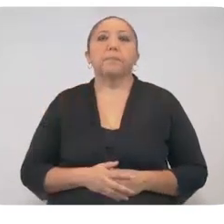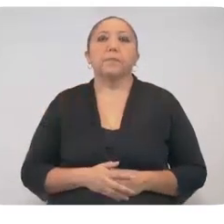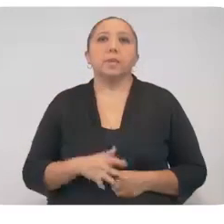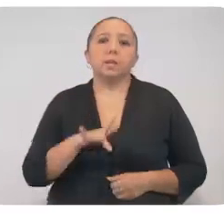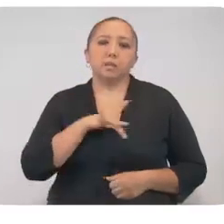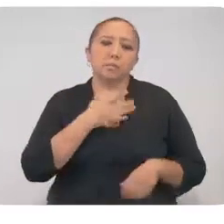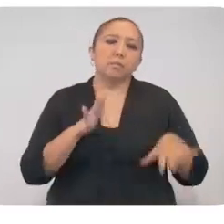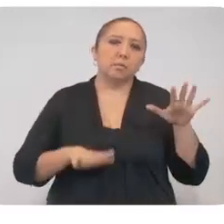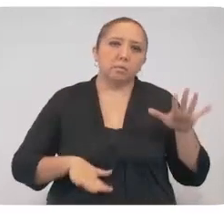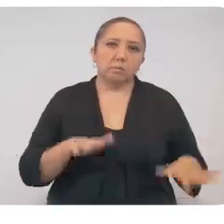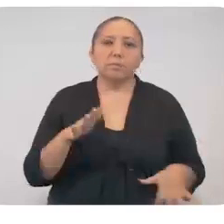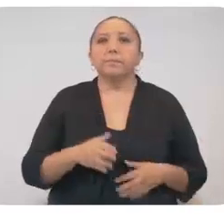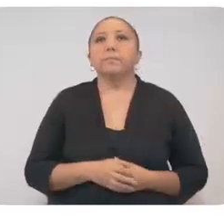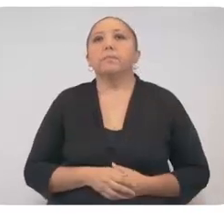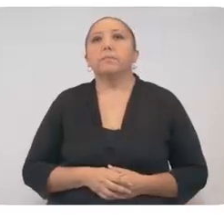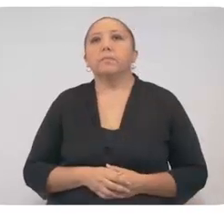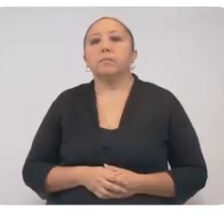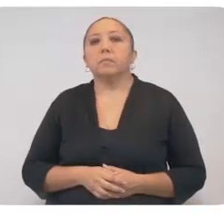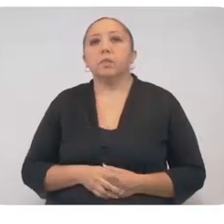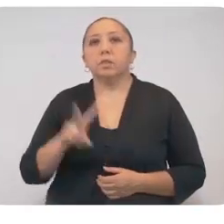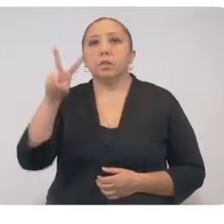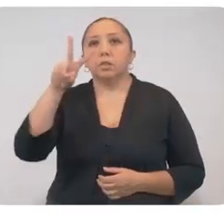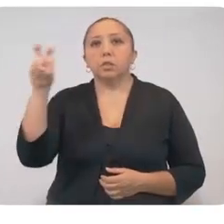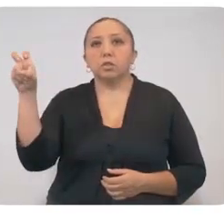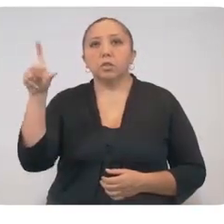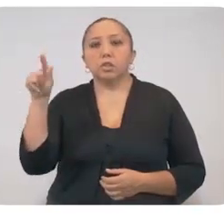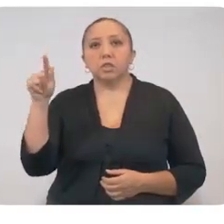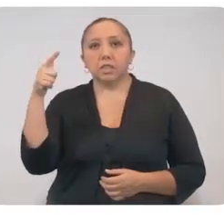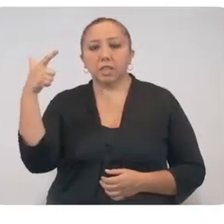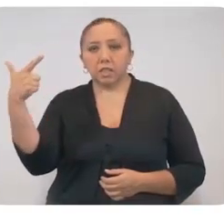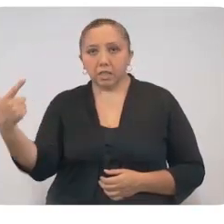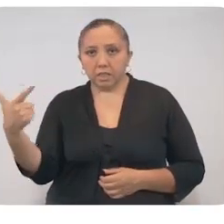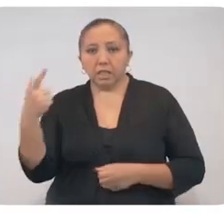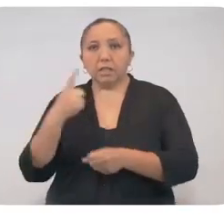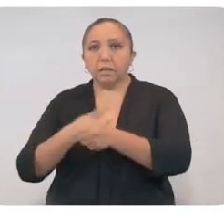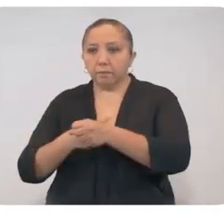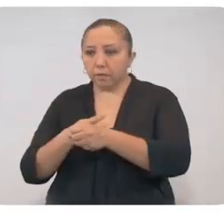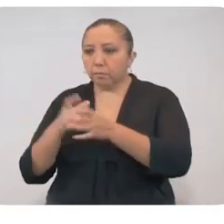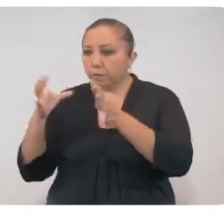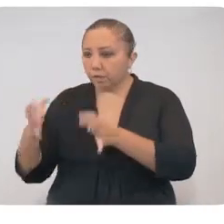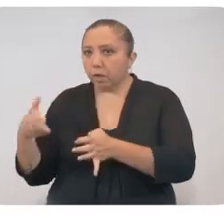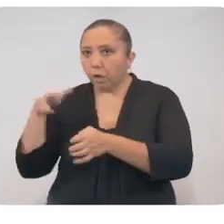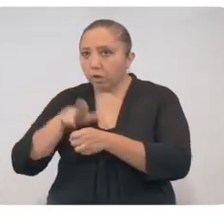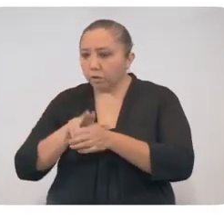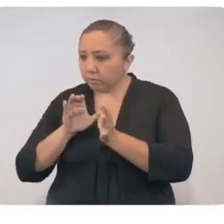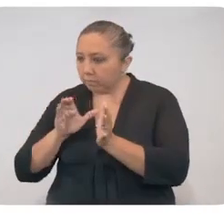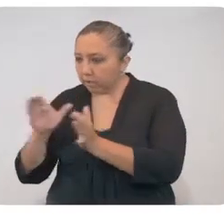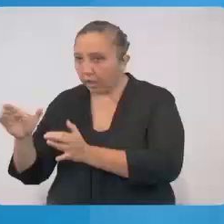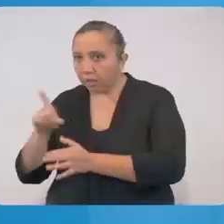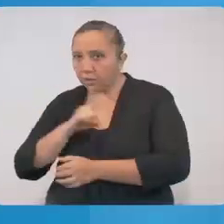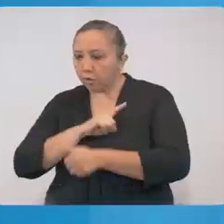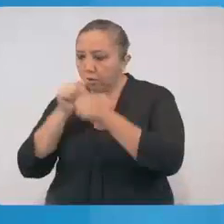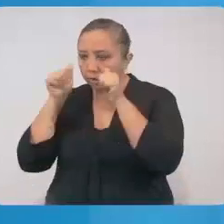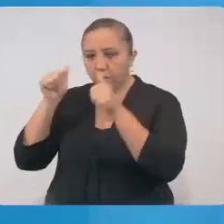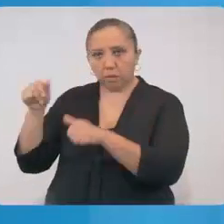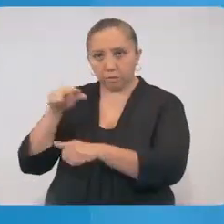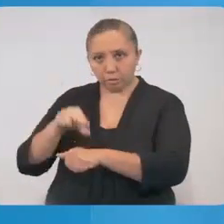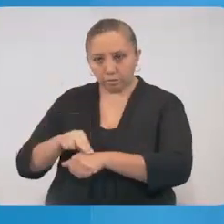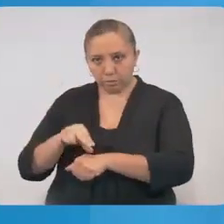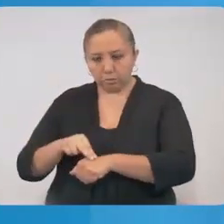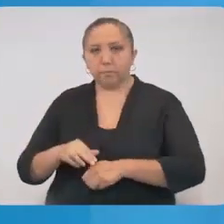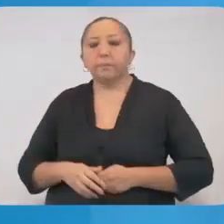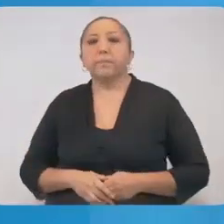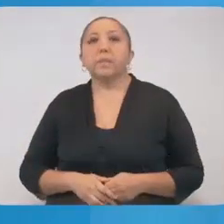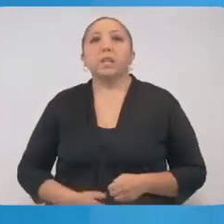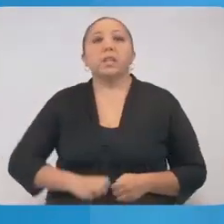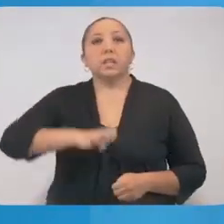síntomas leves. 277 de los casos confirmados están hospitalizados y en aislamiento total. El rango de edad